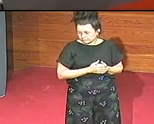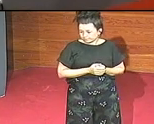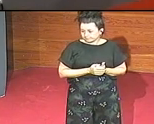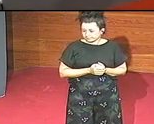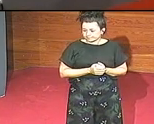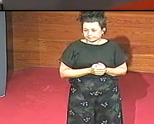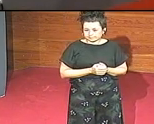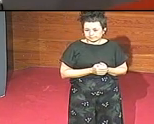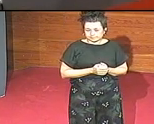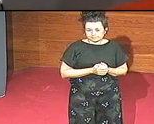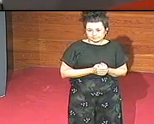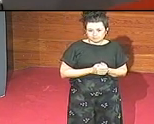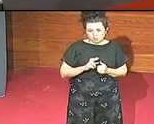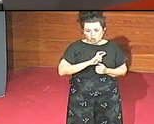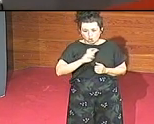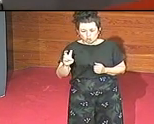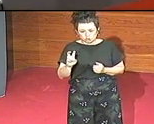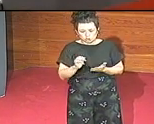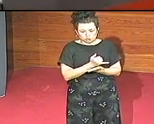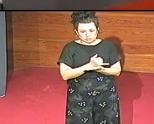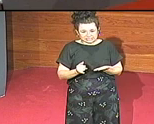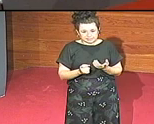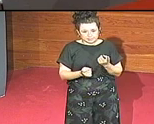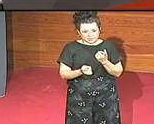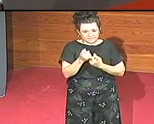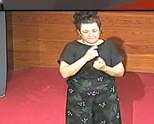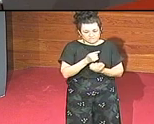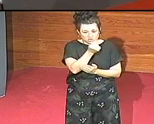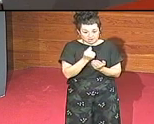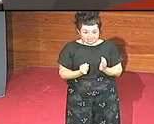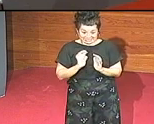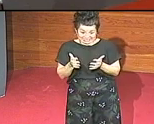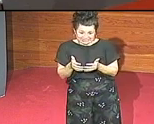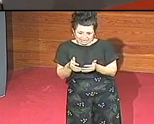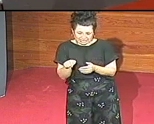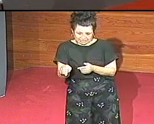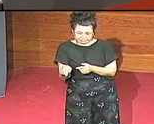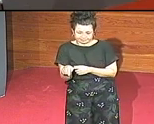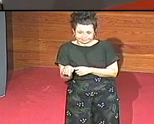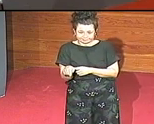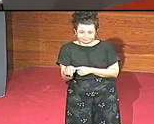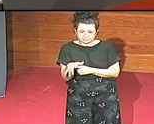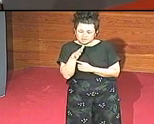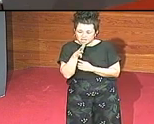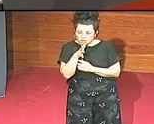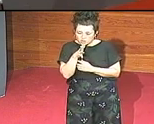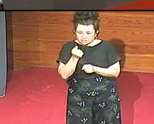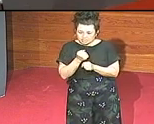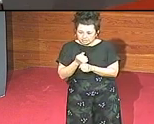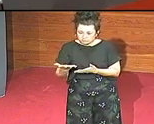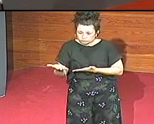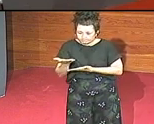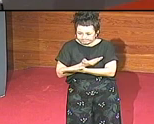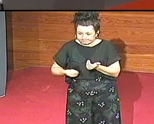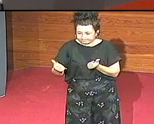y luego hay otro tipo de infografías ahora con internet ahora trabajamos mucho con los redactores entonces a mí